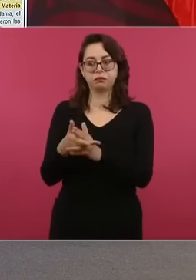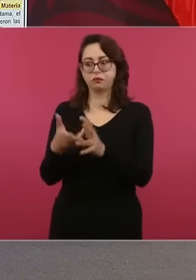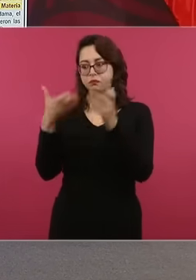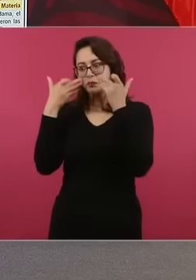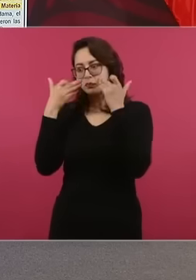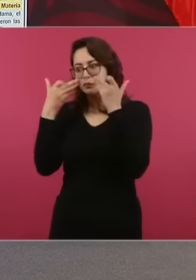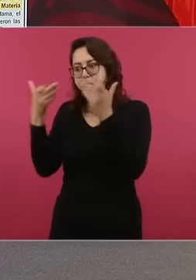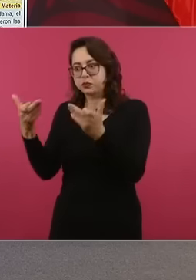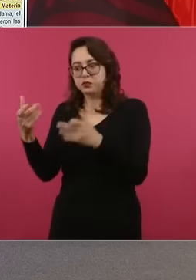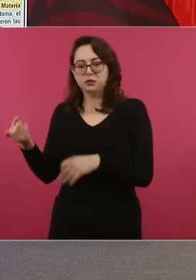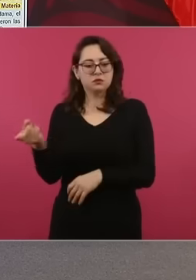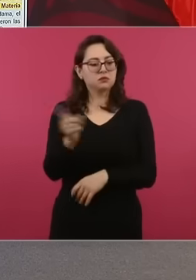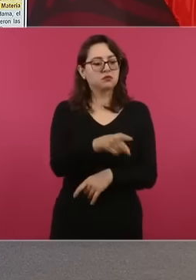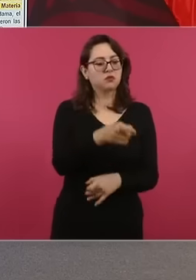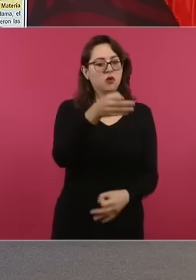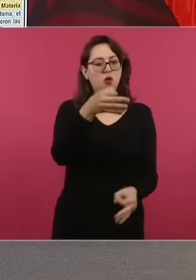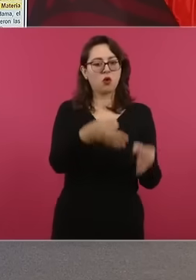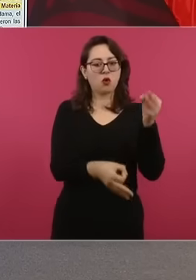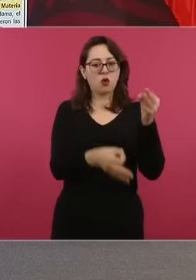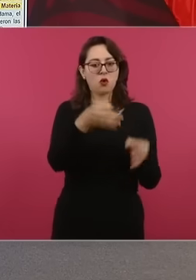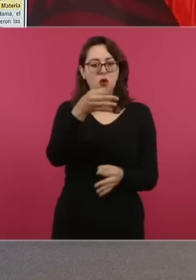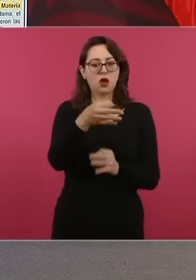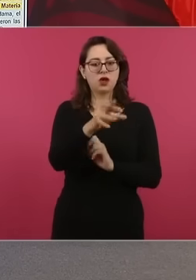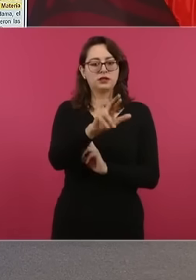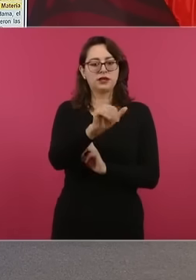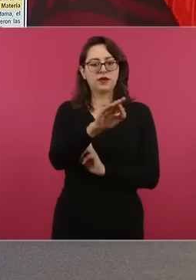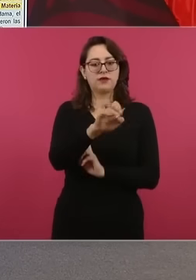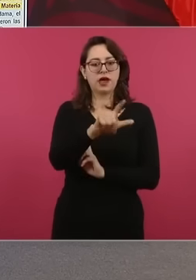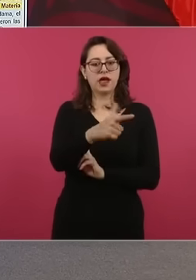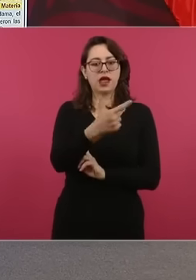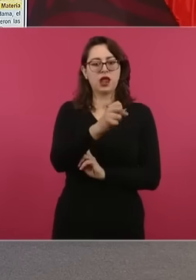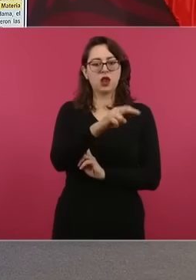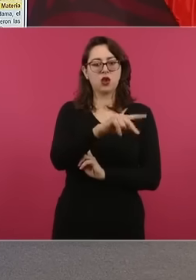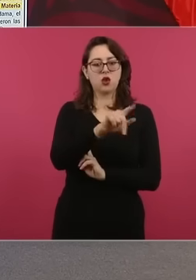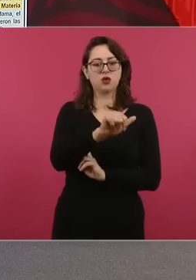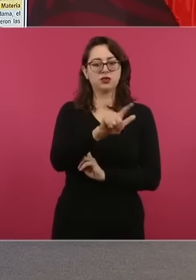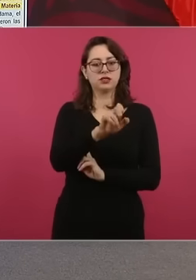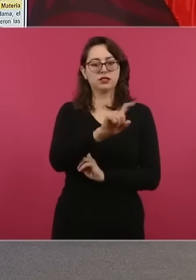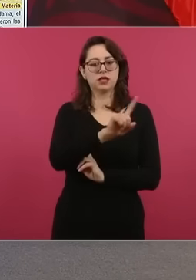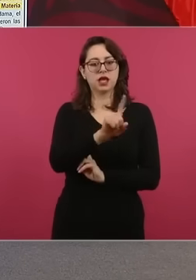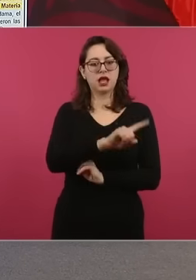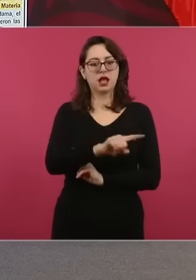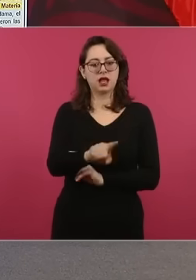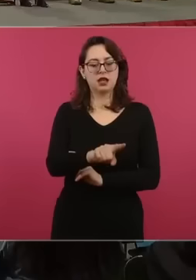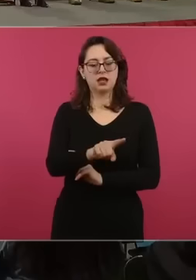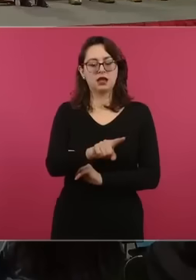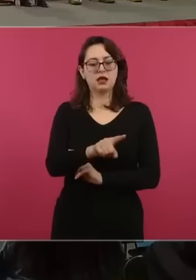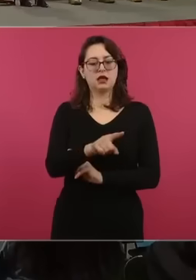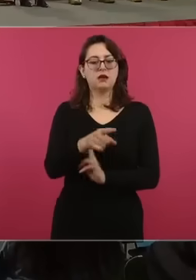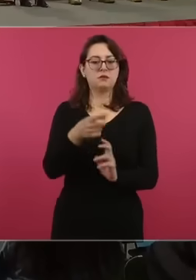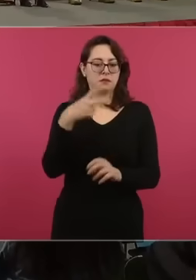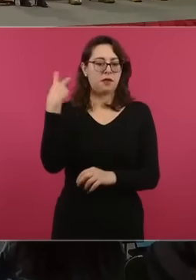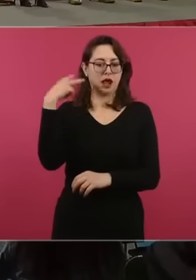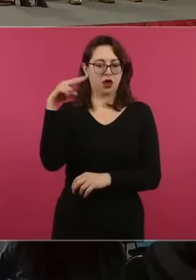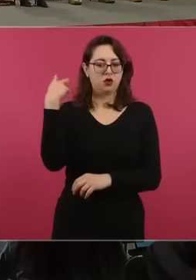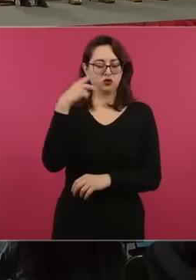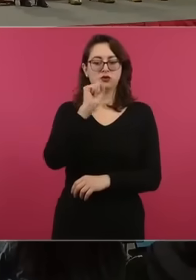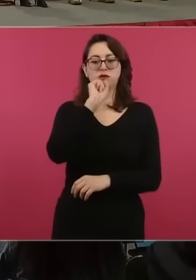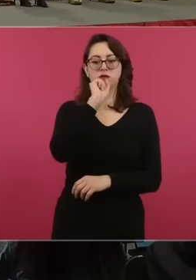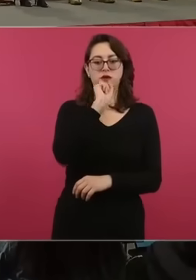juez segundo de distrito de procesos penales en materia de amparo en materia penal en el estado de Veracruz